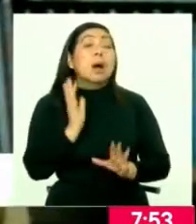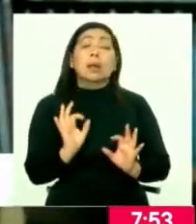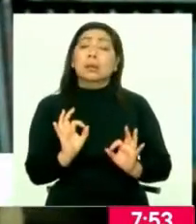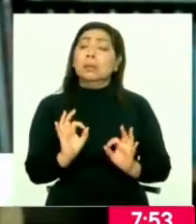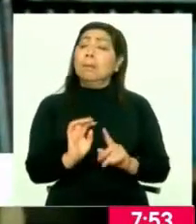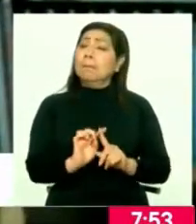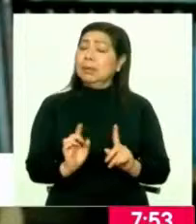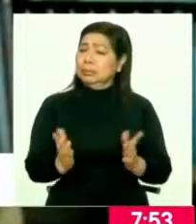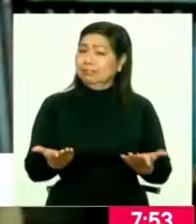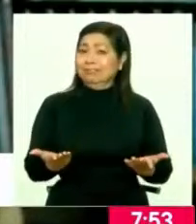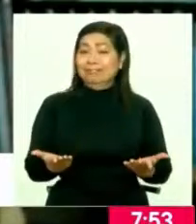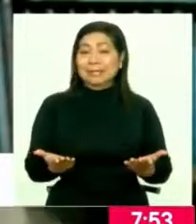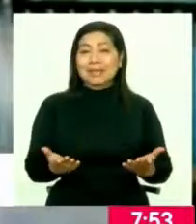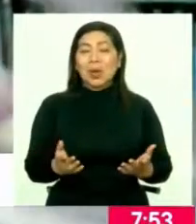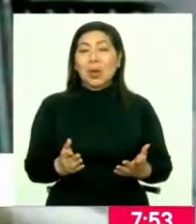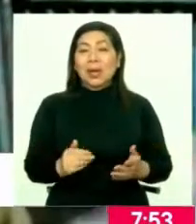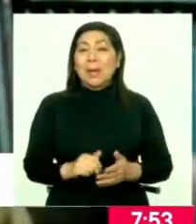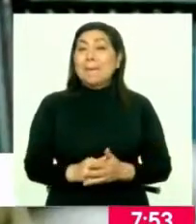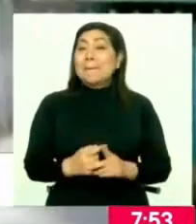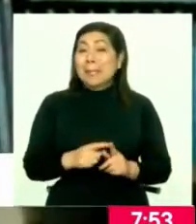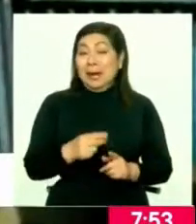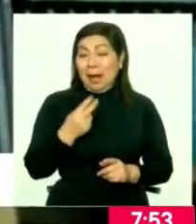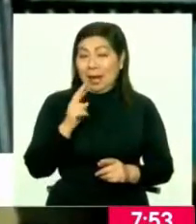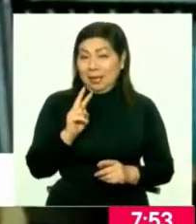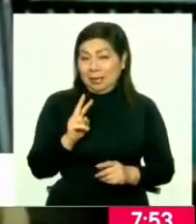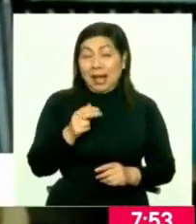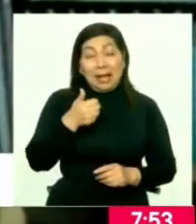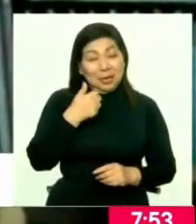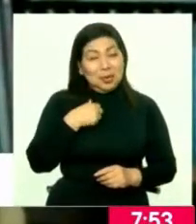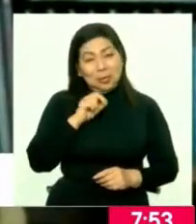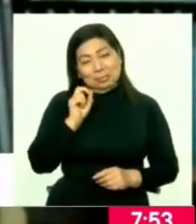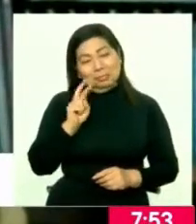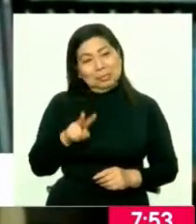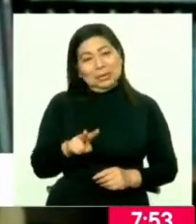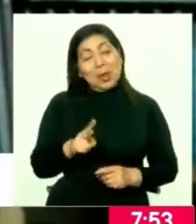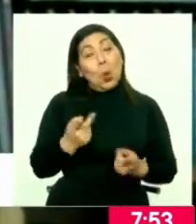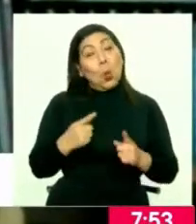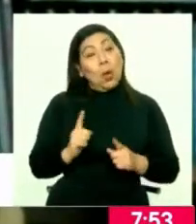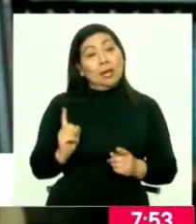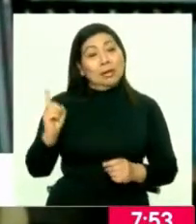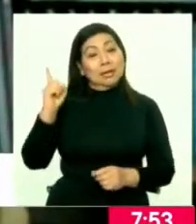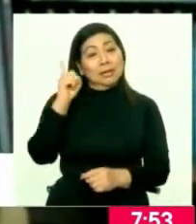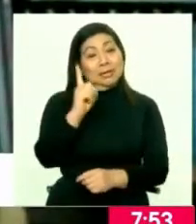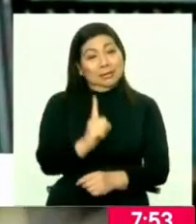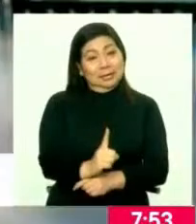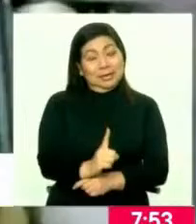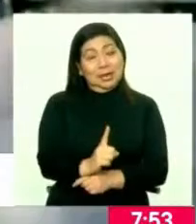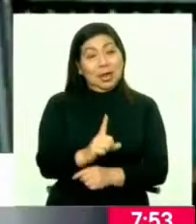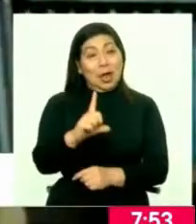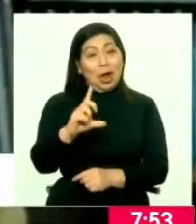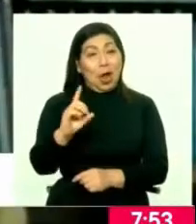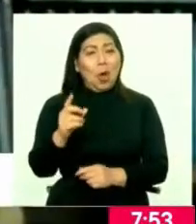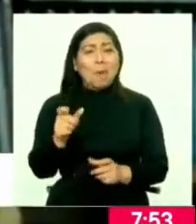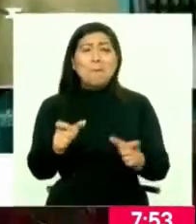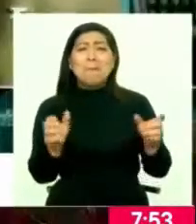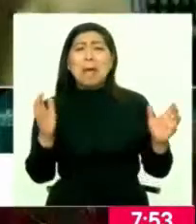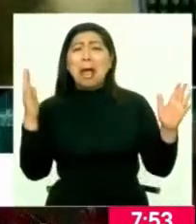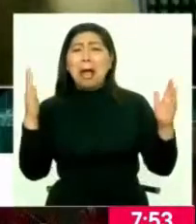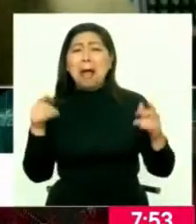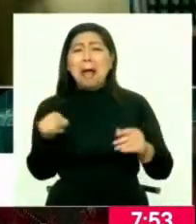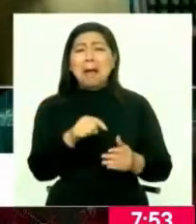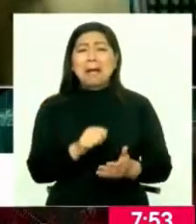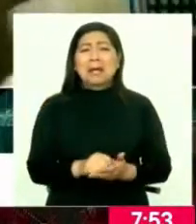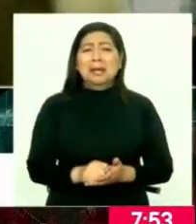más popular. Pero contrariamente a eso, Julio, ayer vi, por ejemplo, cuando él llega a Londres, hay una multitud que lo